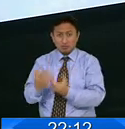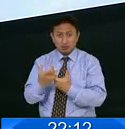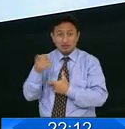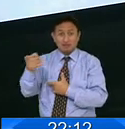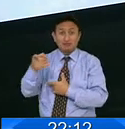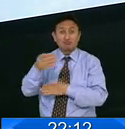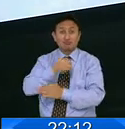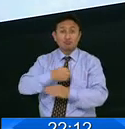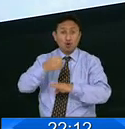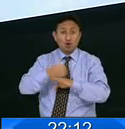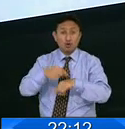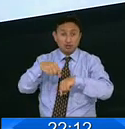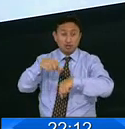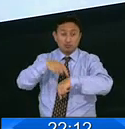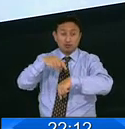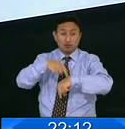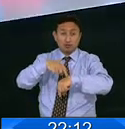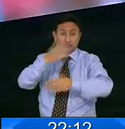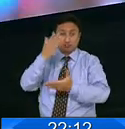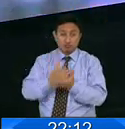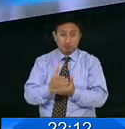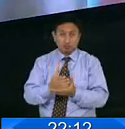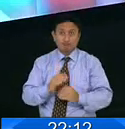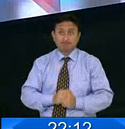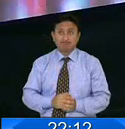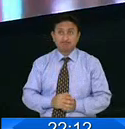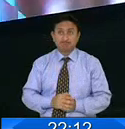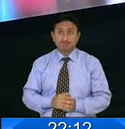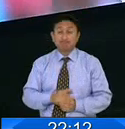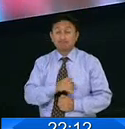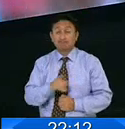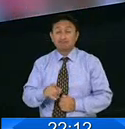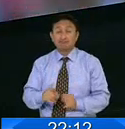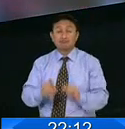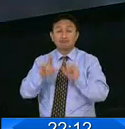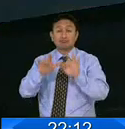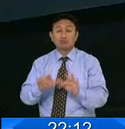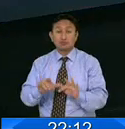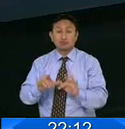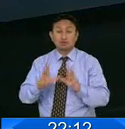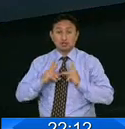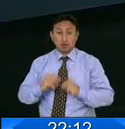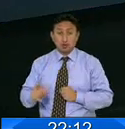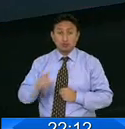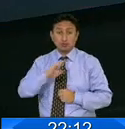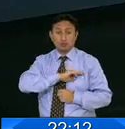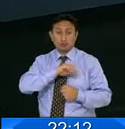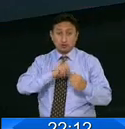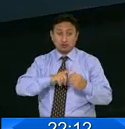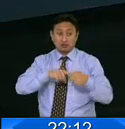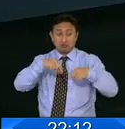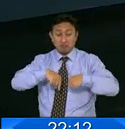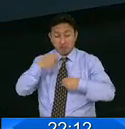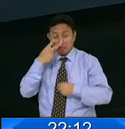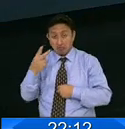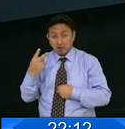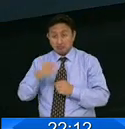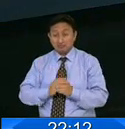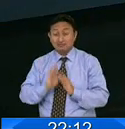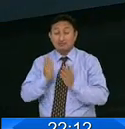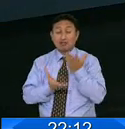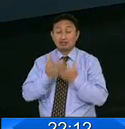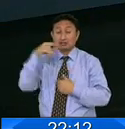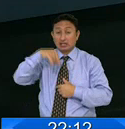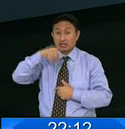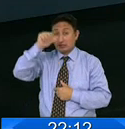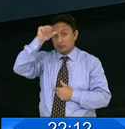El Oro, donde ya rige el toque de queda. Y la Secretaría de Salud del municipio de Quito rastrea posibles casos de la variante Delta